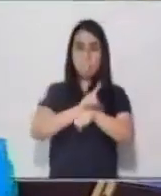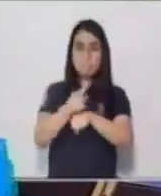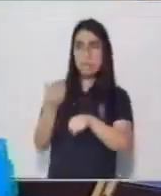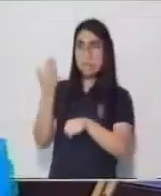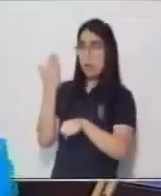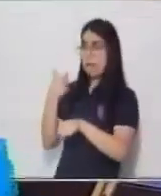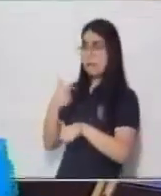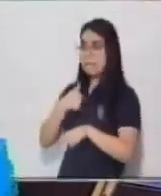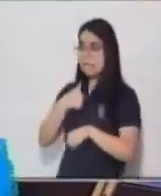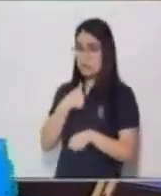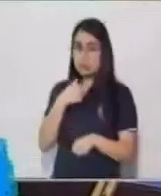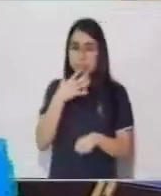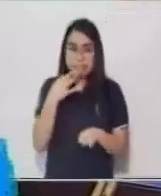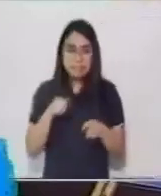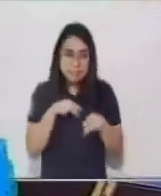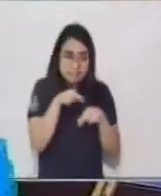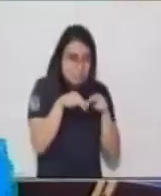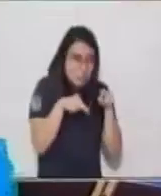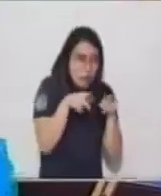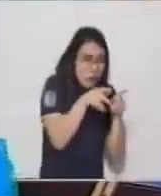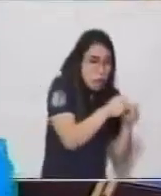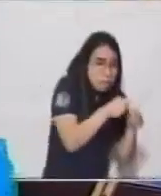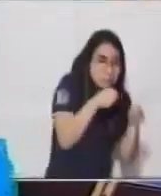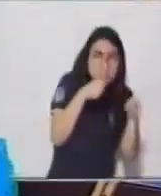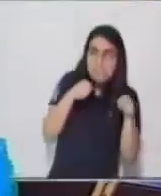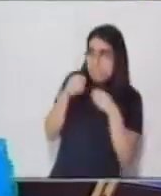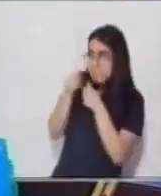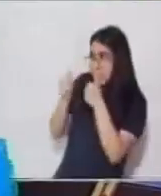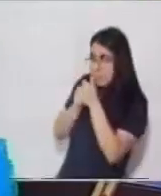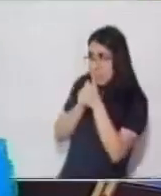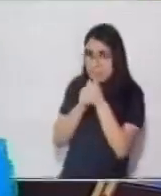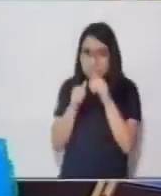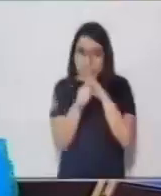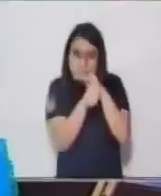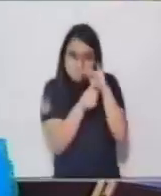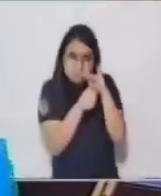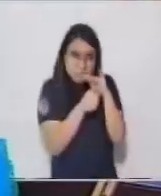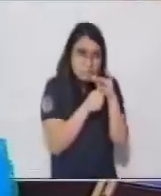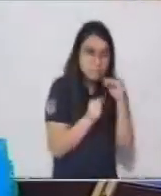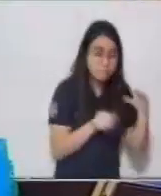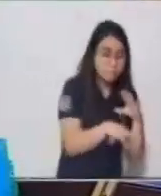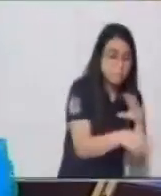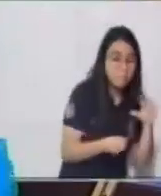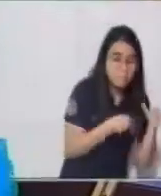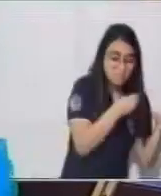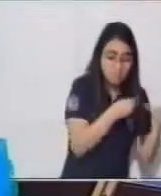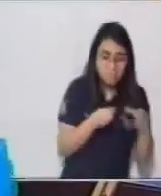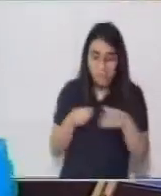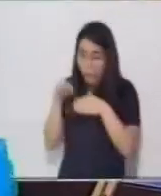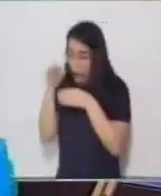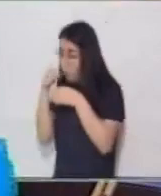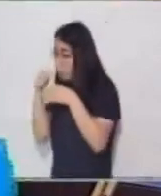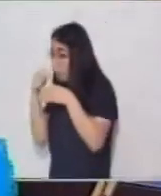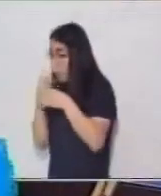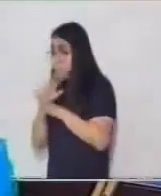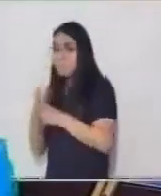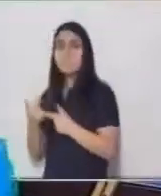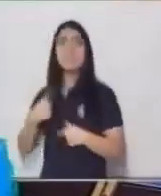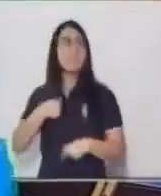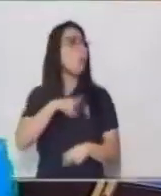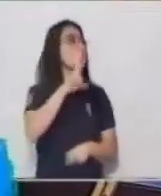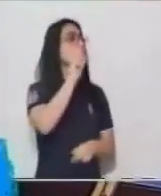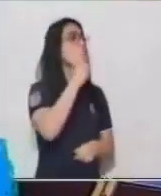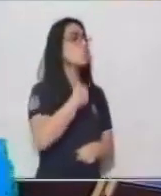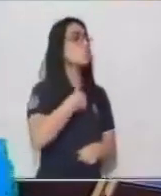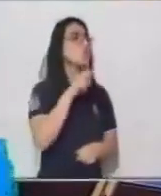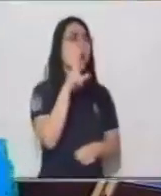nos referimos. Y tanto tiene que ver nuestras palabras con nuestras acciones. Si yo digo sí, es porque sí lo tomé.